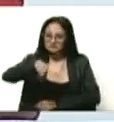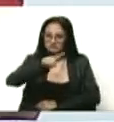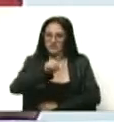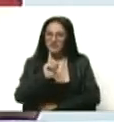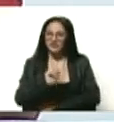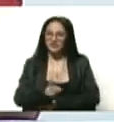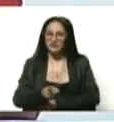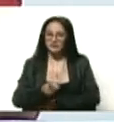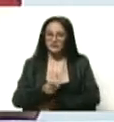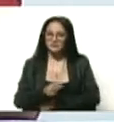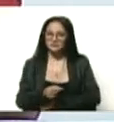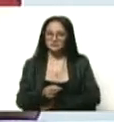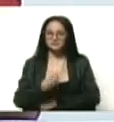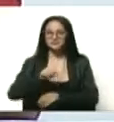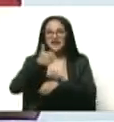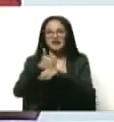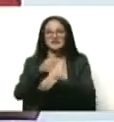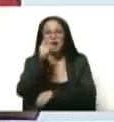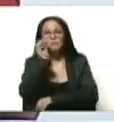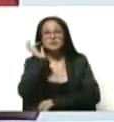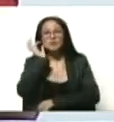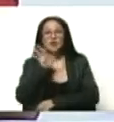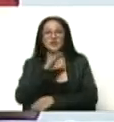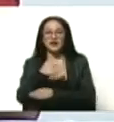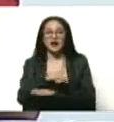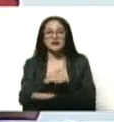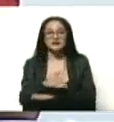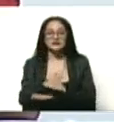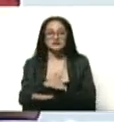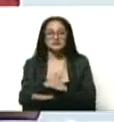los jefes y jefas de calle de VCH,